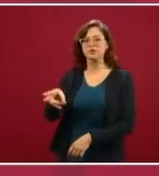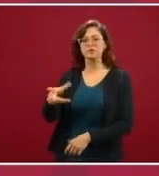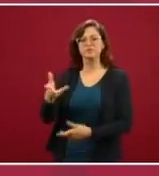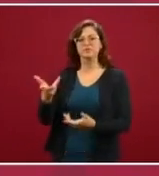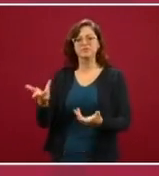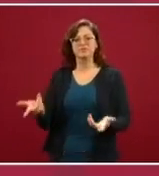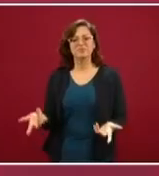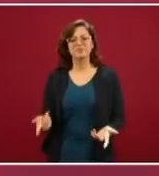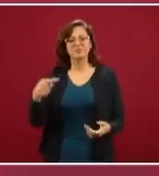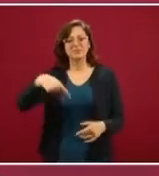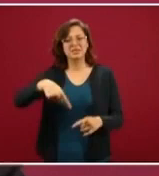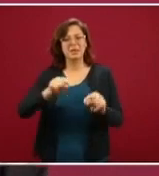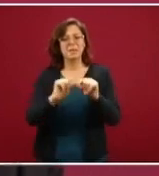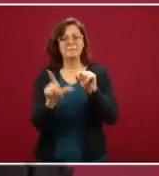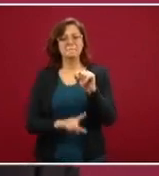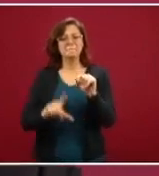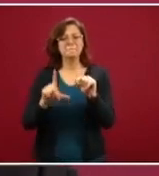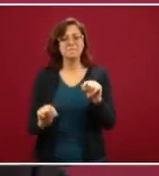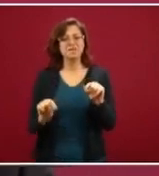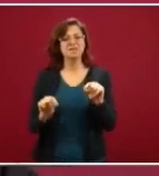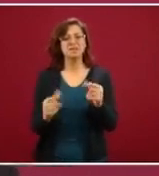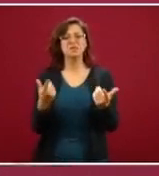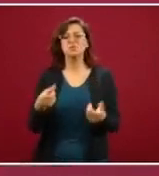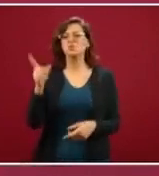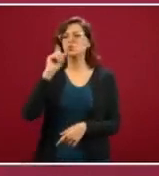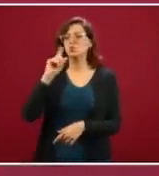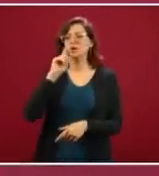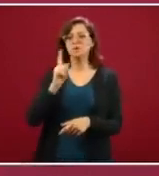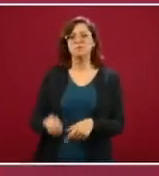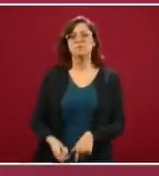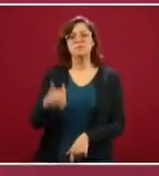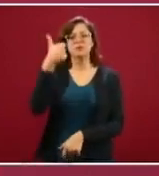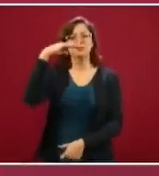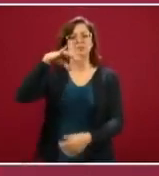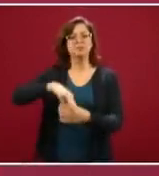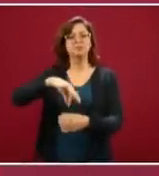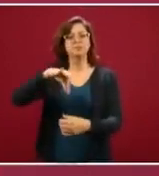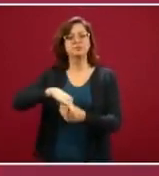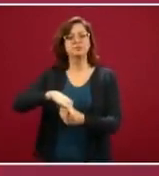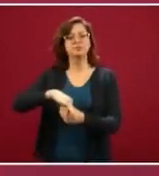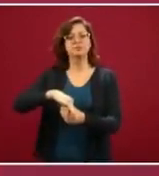En el caso de México, la mujer votó